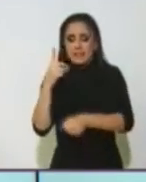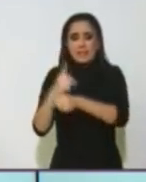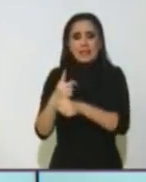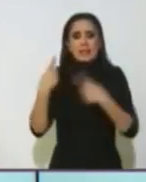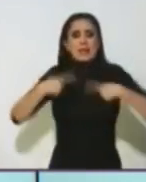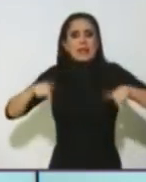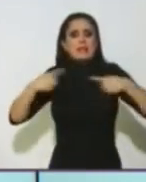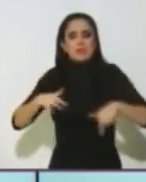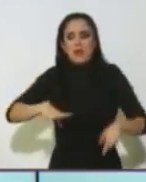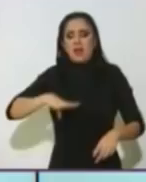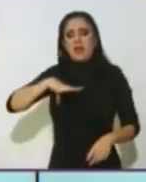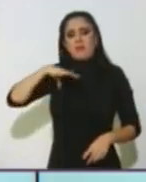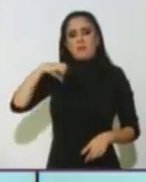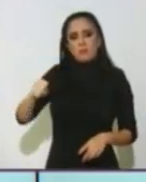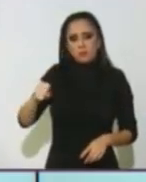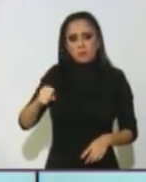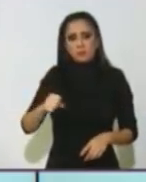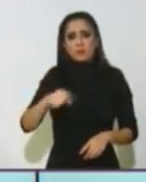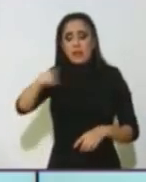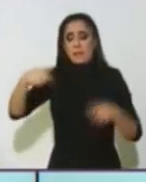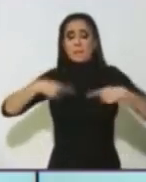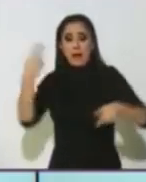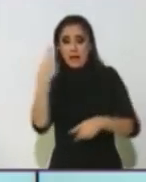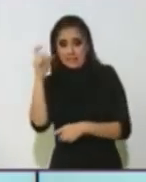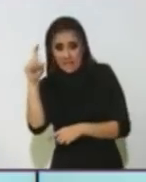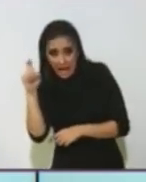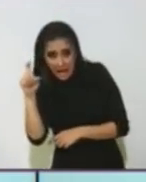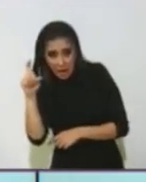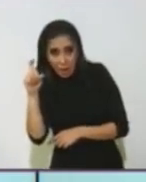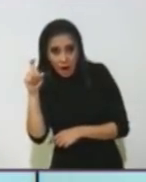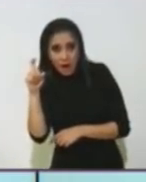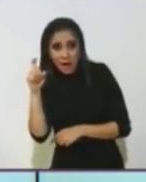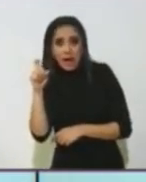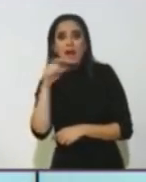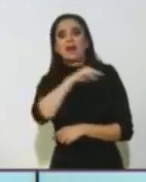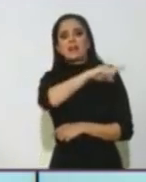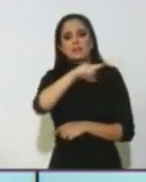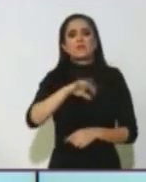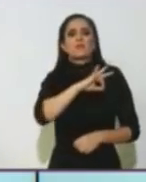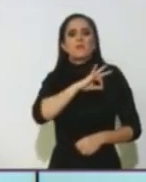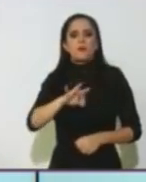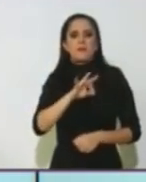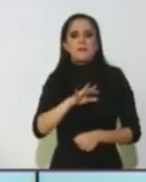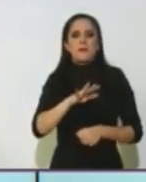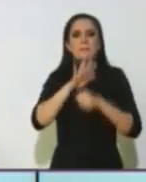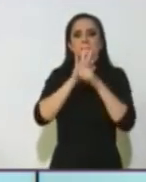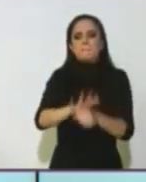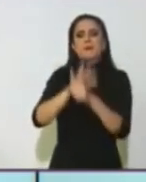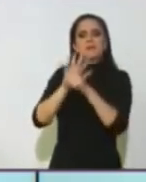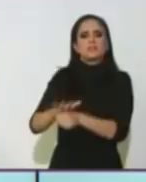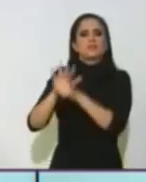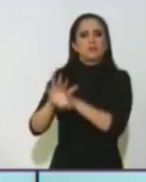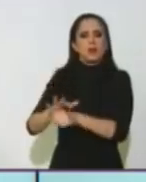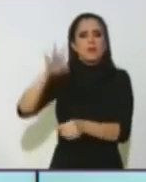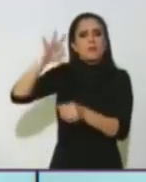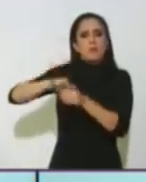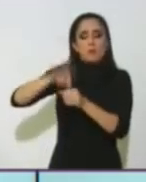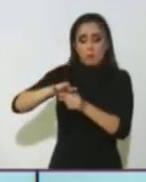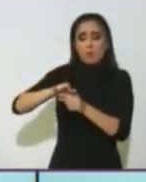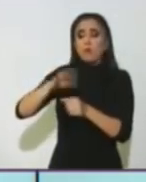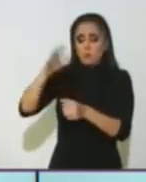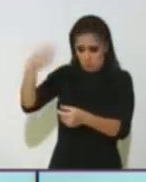momento que ellos que la gente necesita agua pues para presionarlos con el voto les quitan el agua